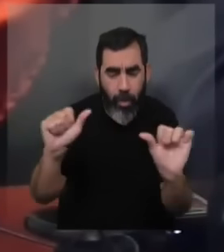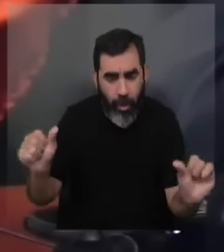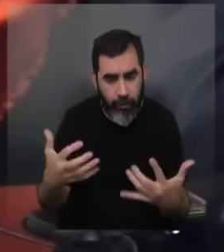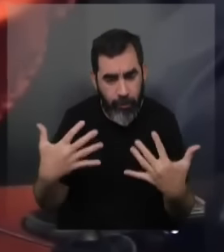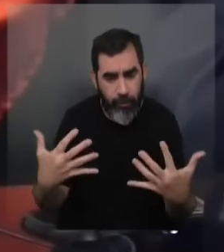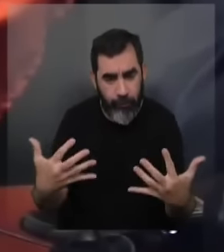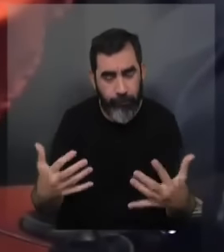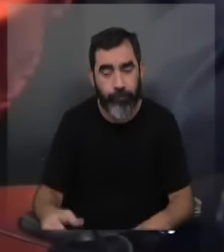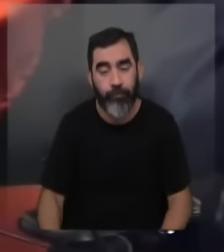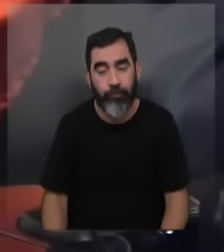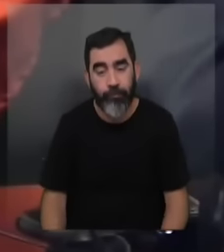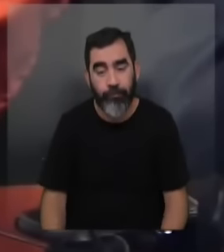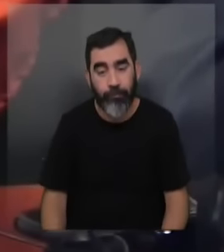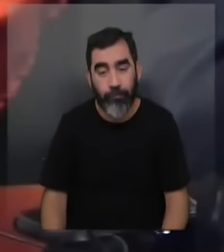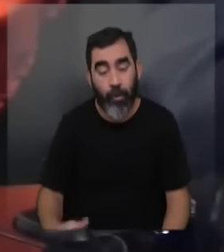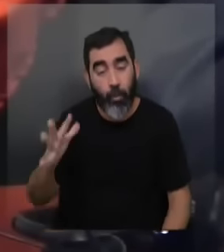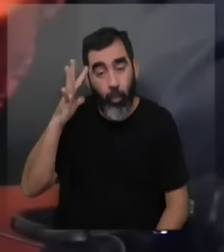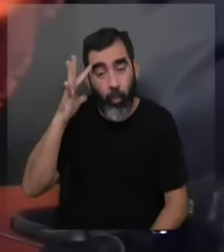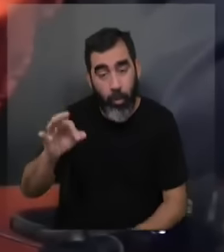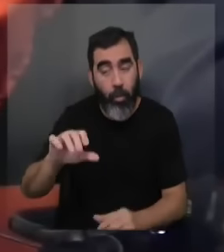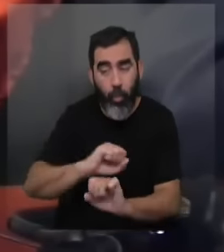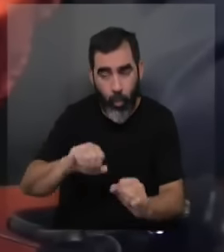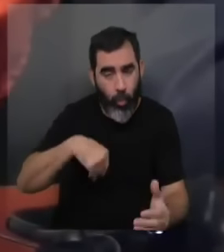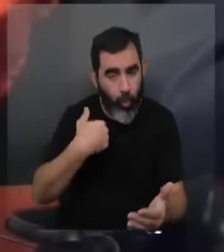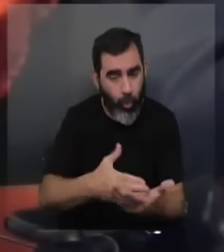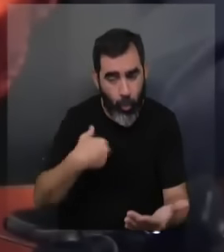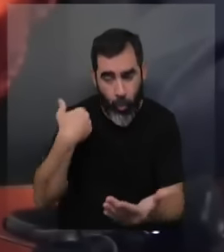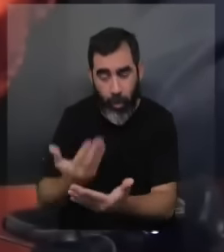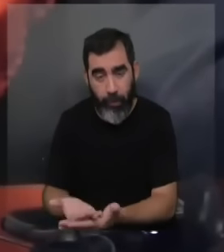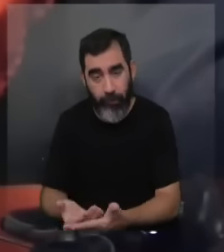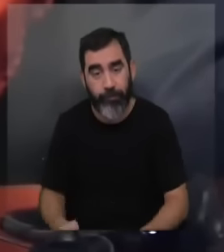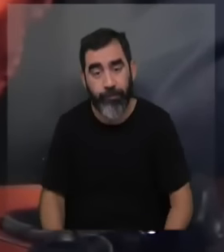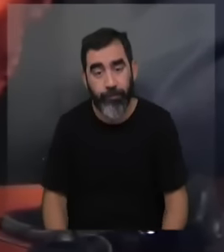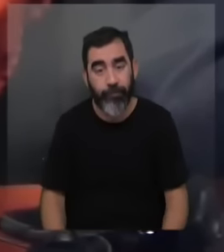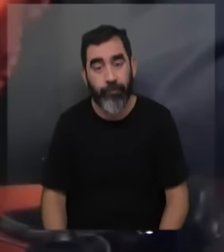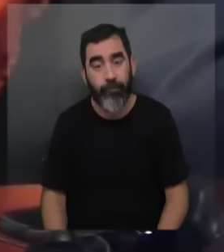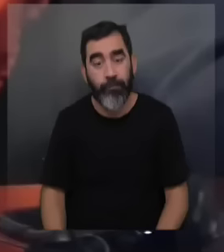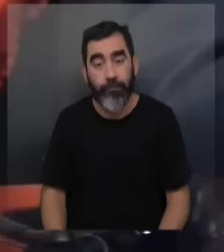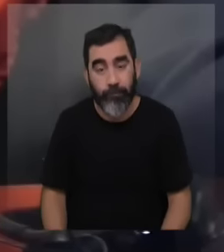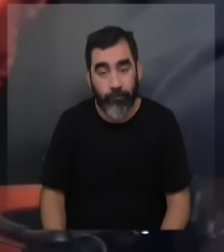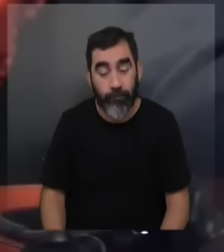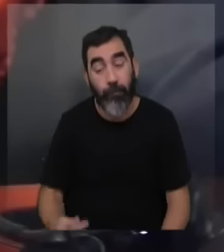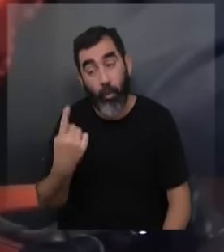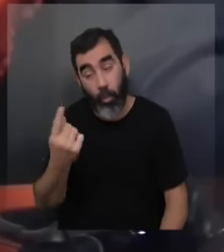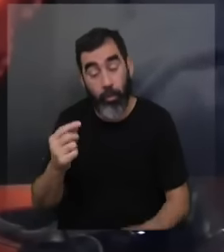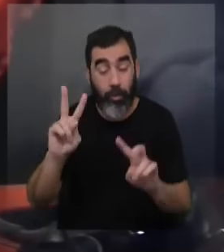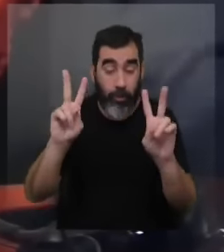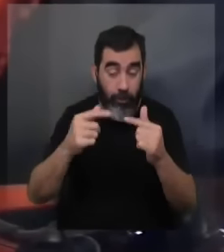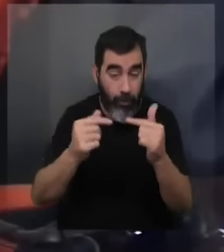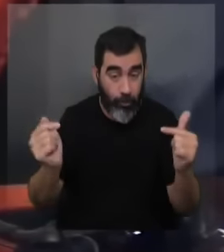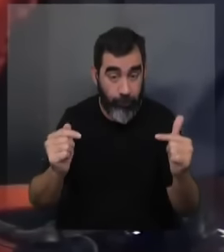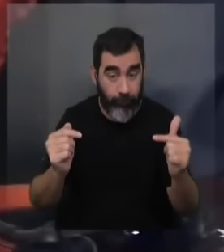posibles que los pueblos pued plantear y una de ellas